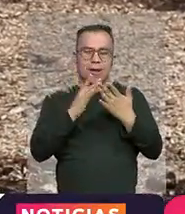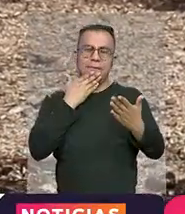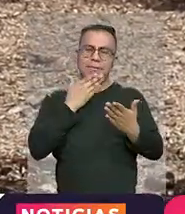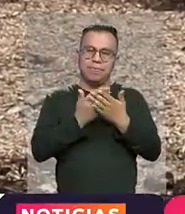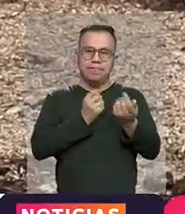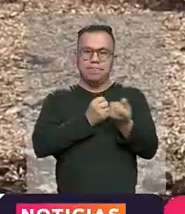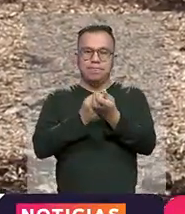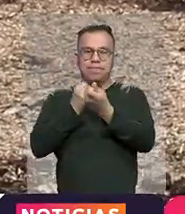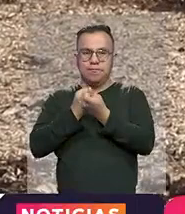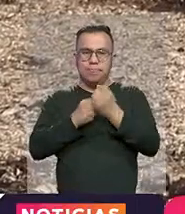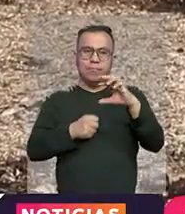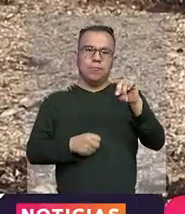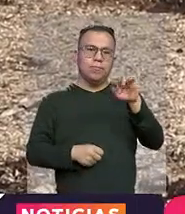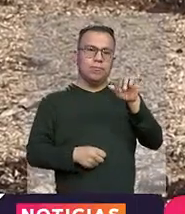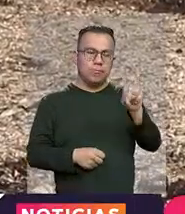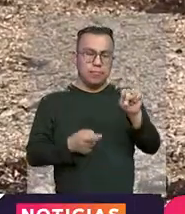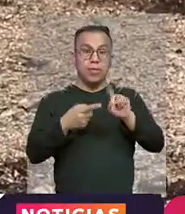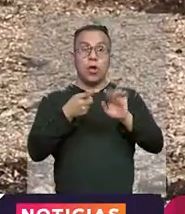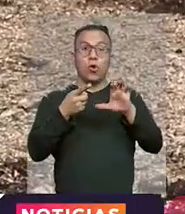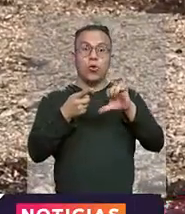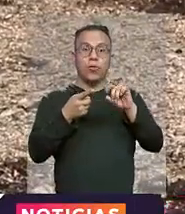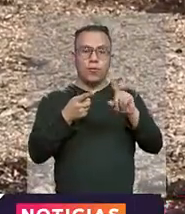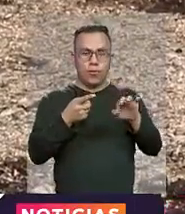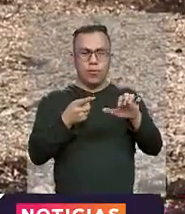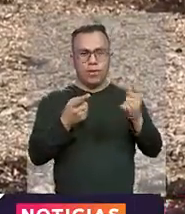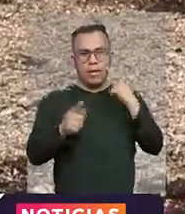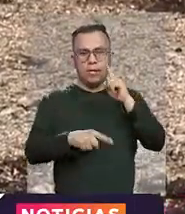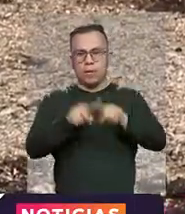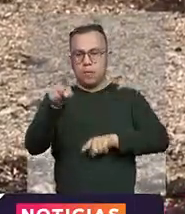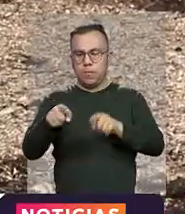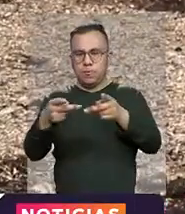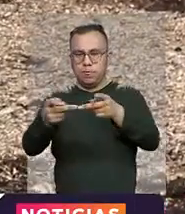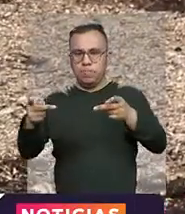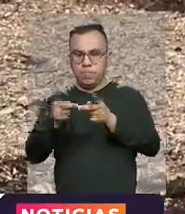apoyo de Cardique y Corpo Guajira, y algunos se van a quedar en un parque oasis.